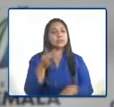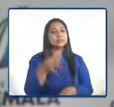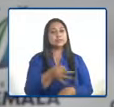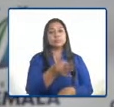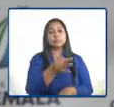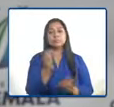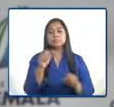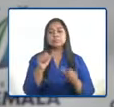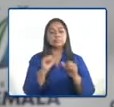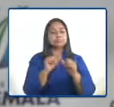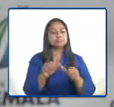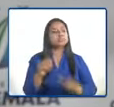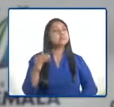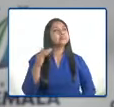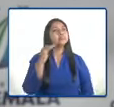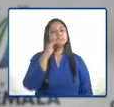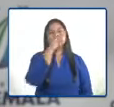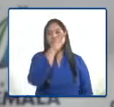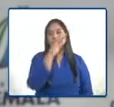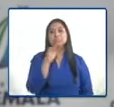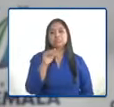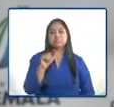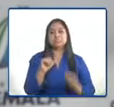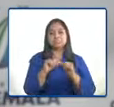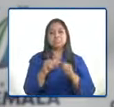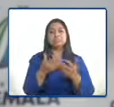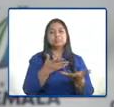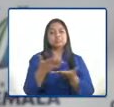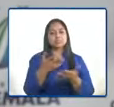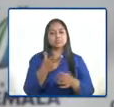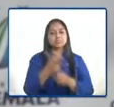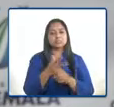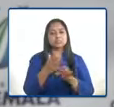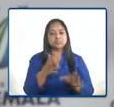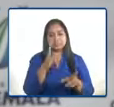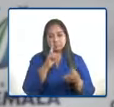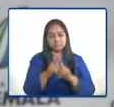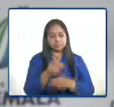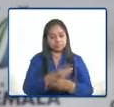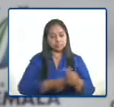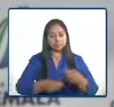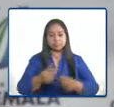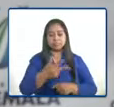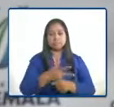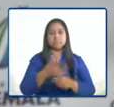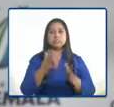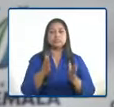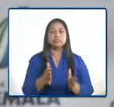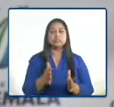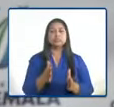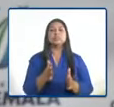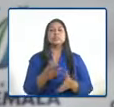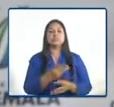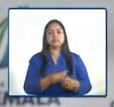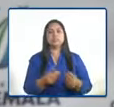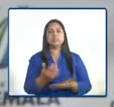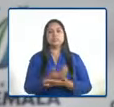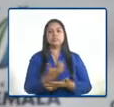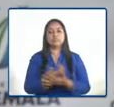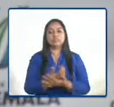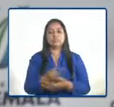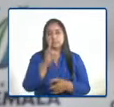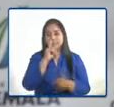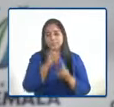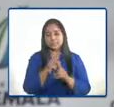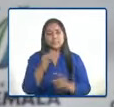pudiese continuar al servicio de los guatemaltecos y la reactivación económica del país. Tanto los vuelos comerciales